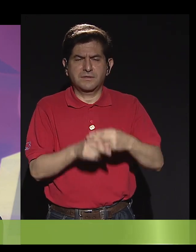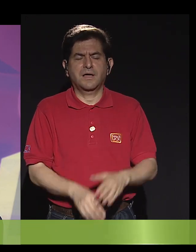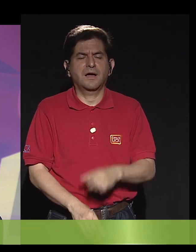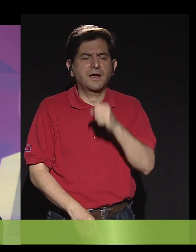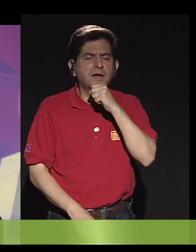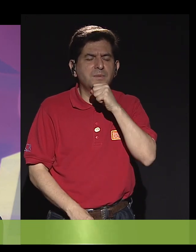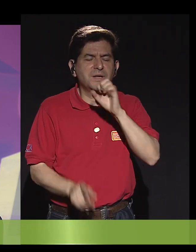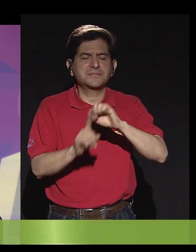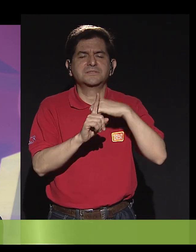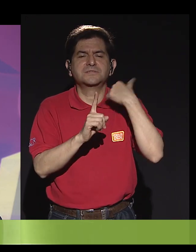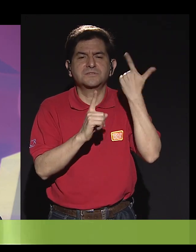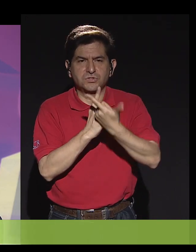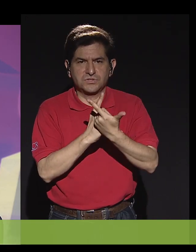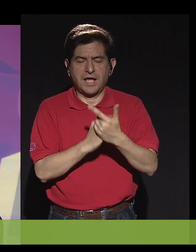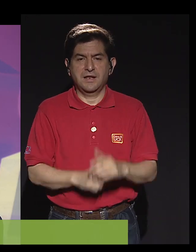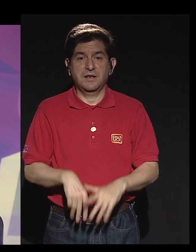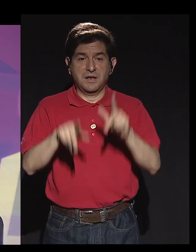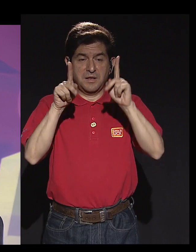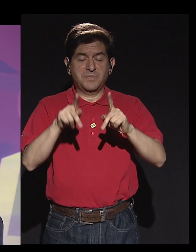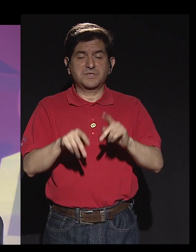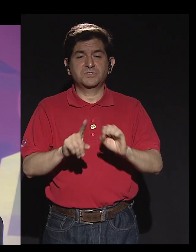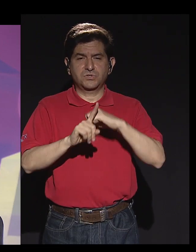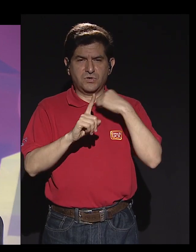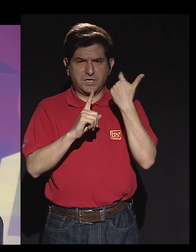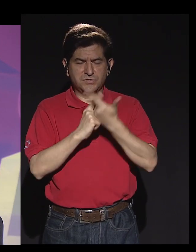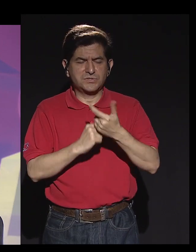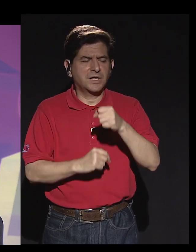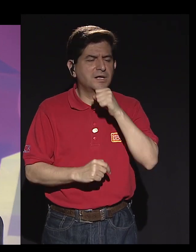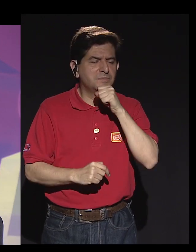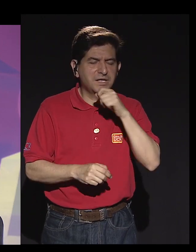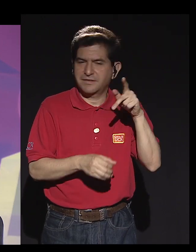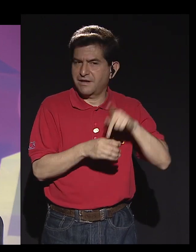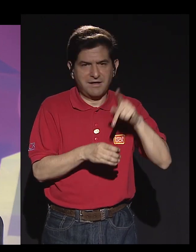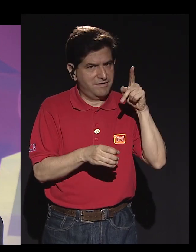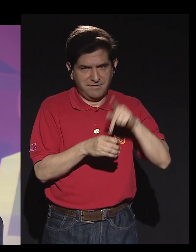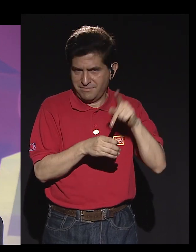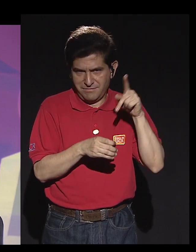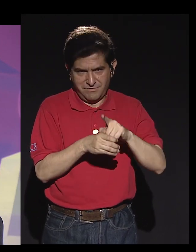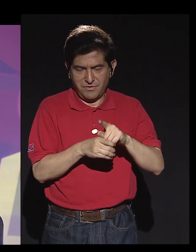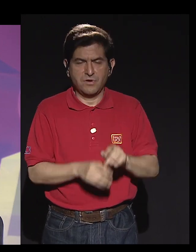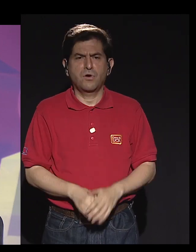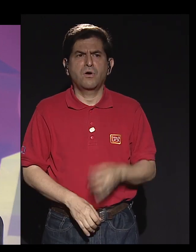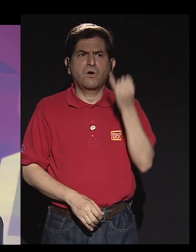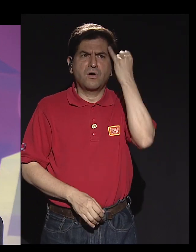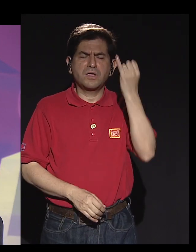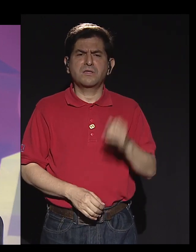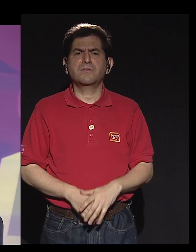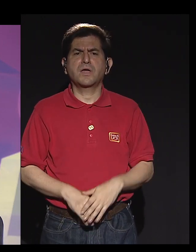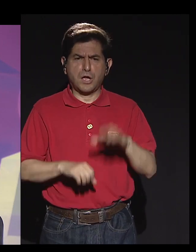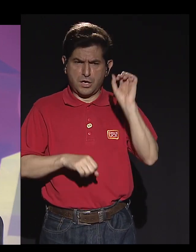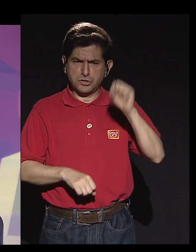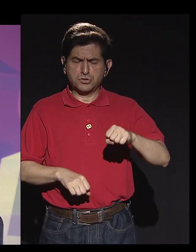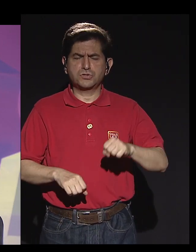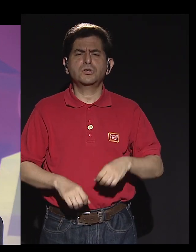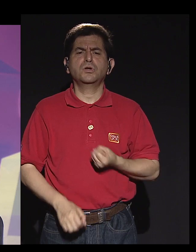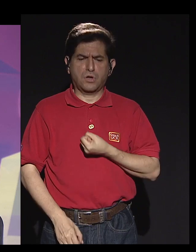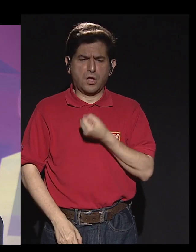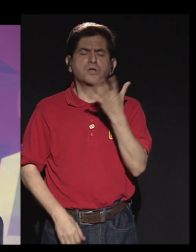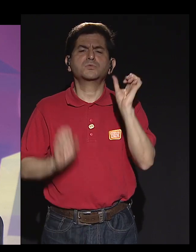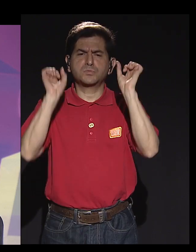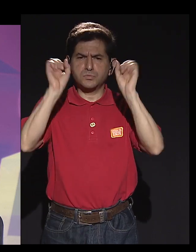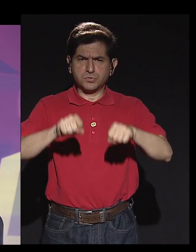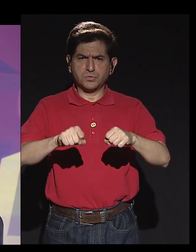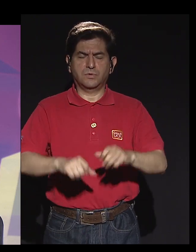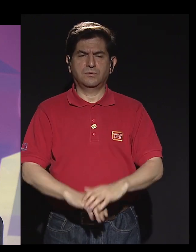que se llama el envejecimiento social, ¿verdad?, que la gente socialmente se envejece cuando no participa, y la idea es poder brindar la oportunidad de